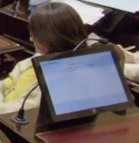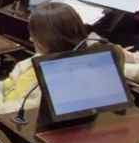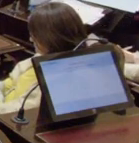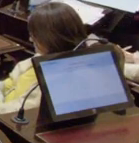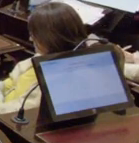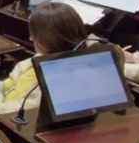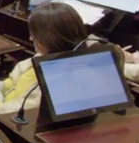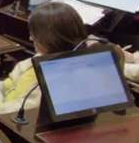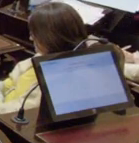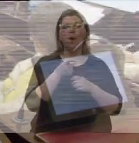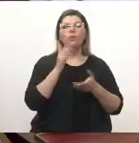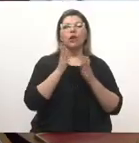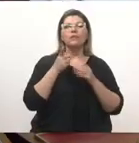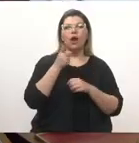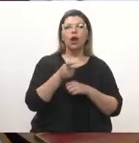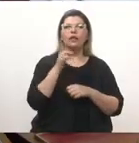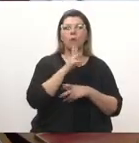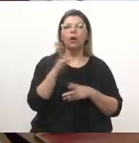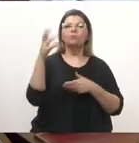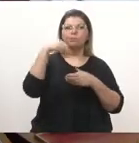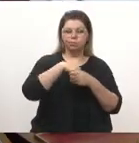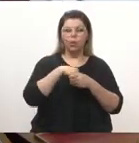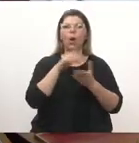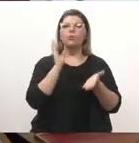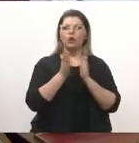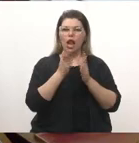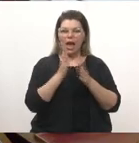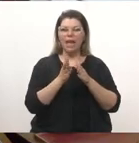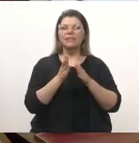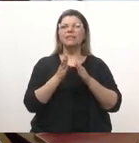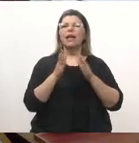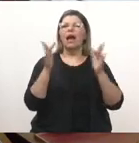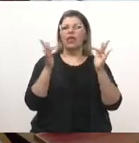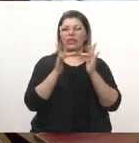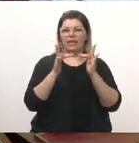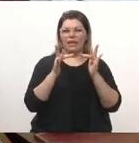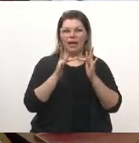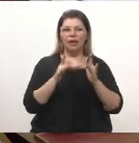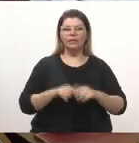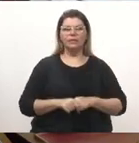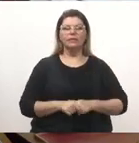violencia contra las mujeres, incorporando la violencia digital.